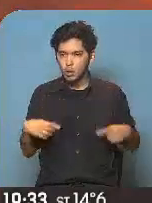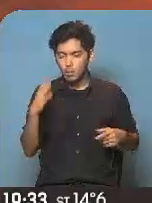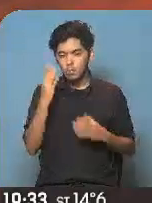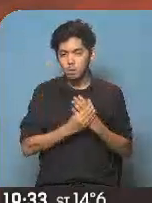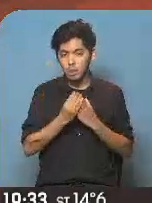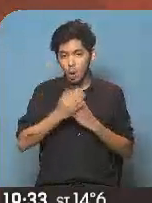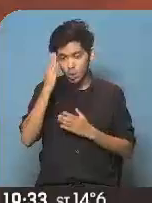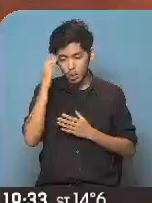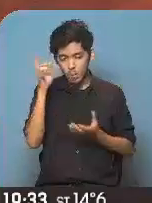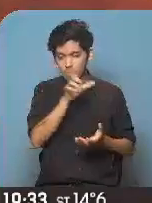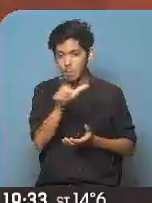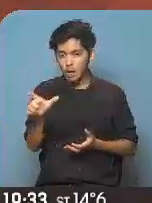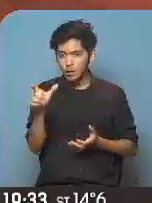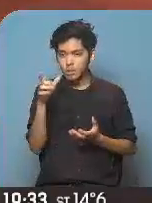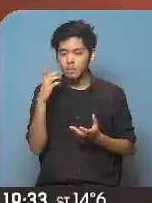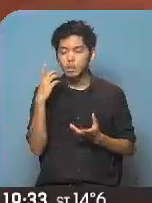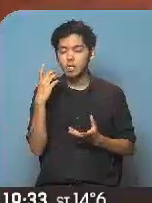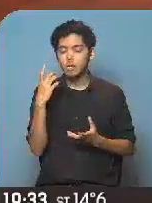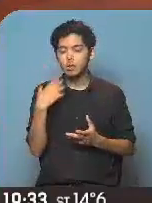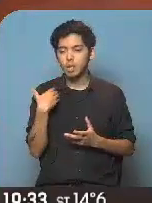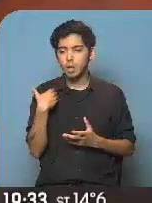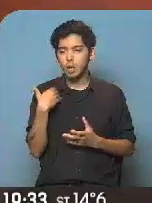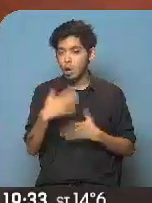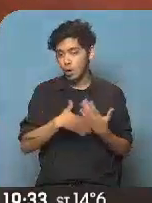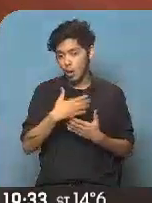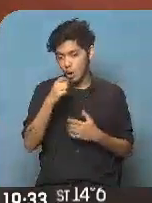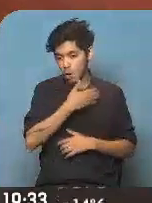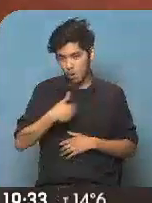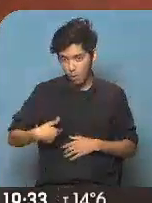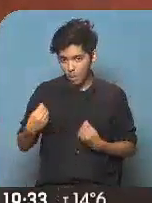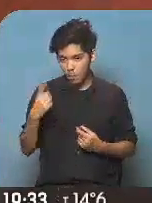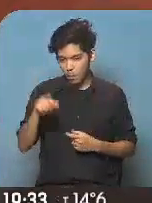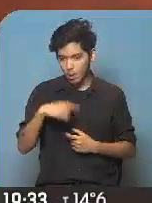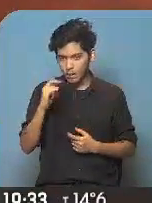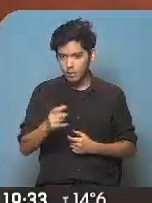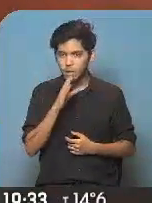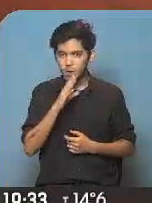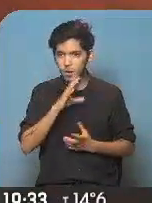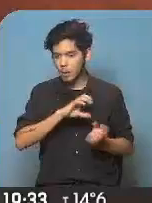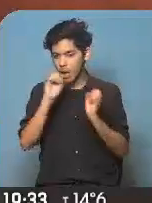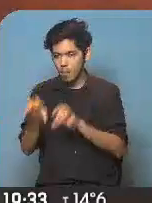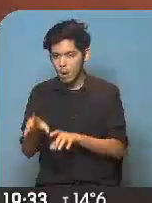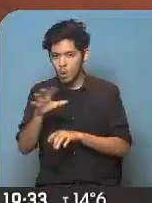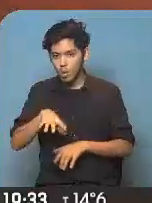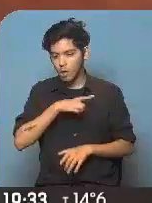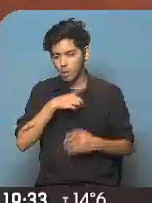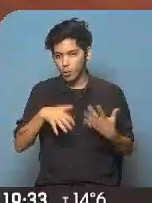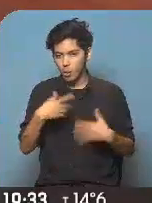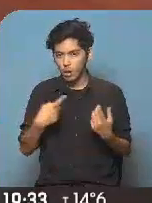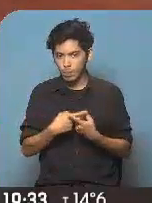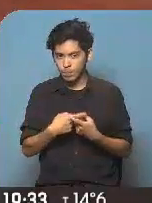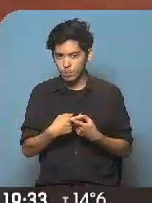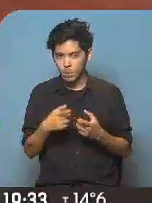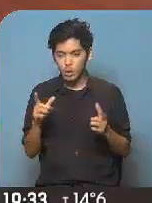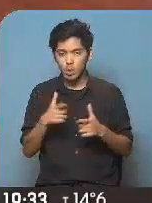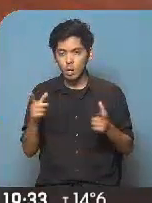y a sectores del gobierno que insistieron para llevar el partido de Haifa a Jerusalén. Los propios diputados de la oposición israelí dicen que no hubiera habido